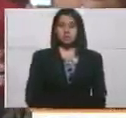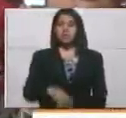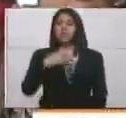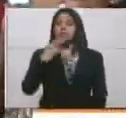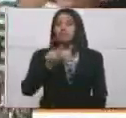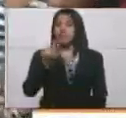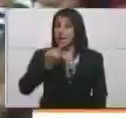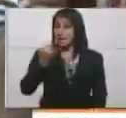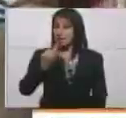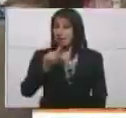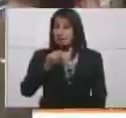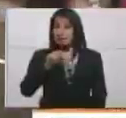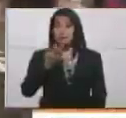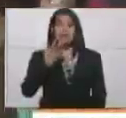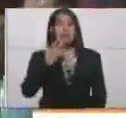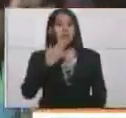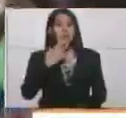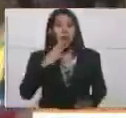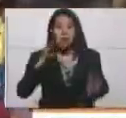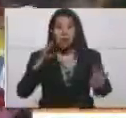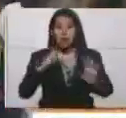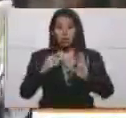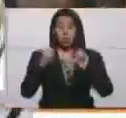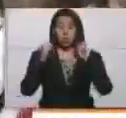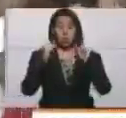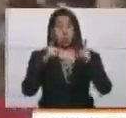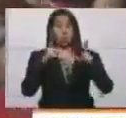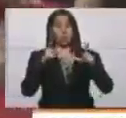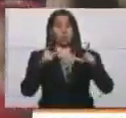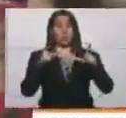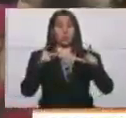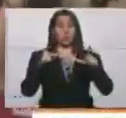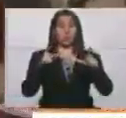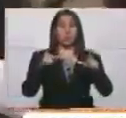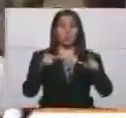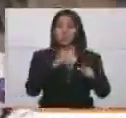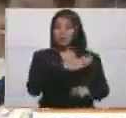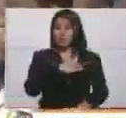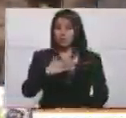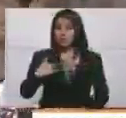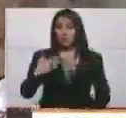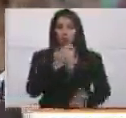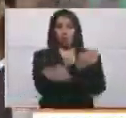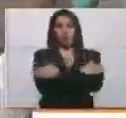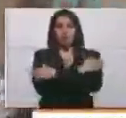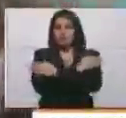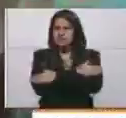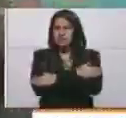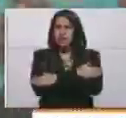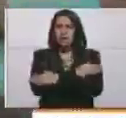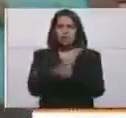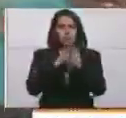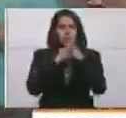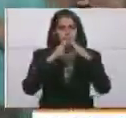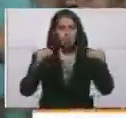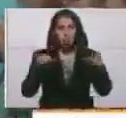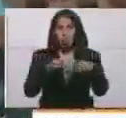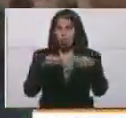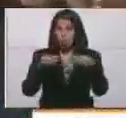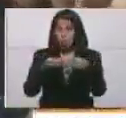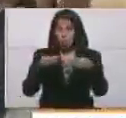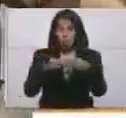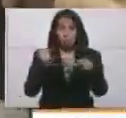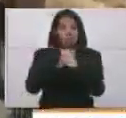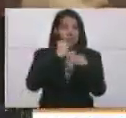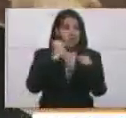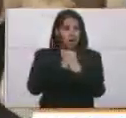Verdaderamente ha sido ejemplar, ¿no? Quiero felicitar a todos los equipos de trabajo, los comandos de